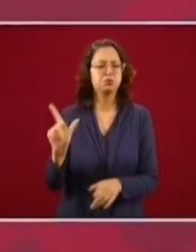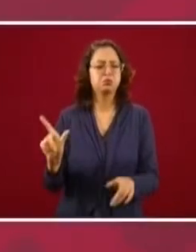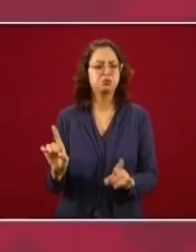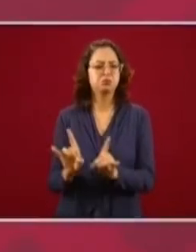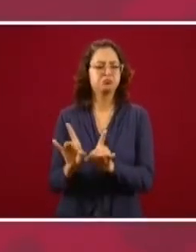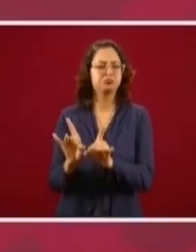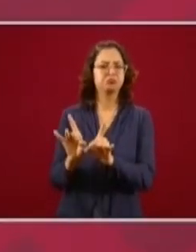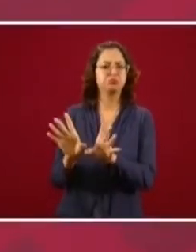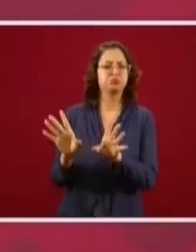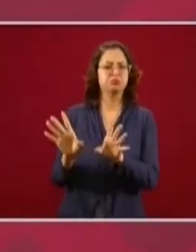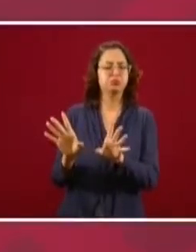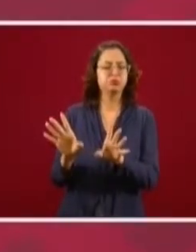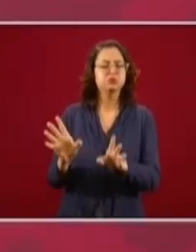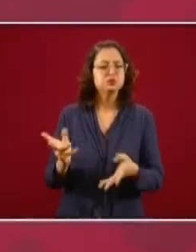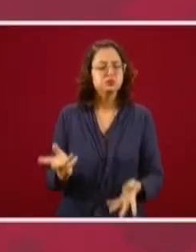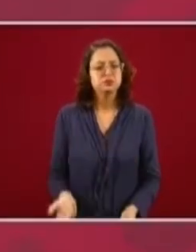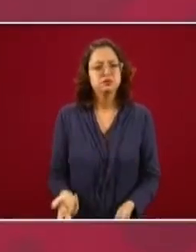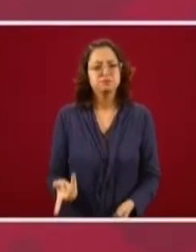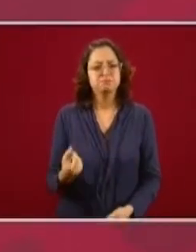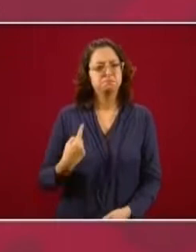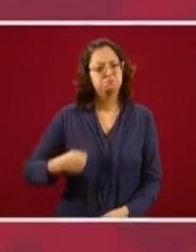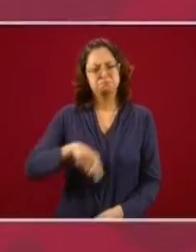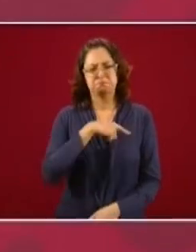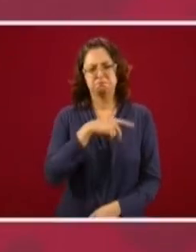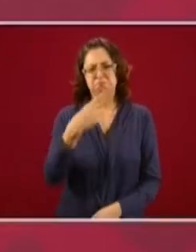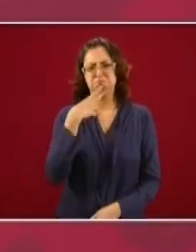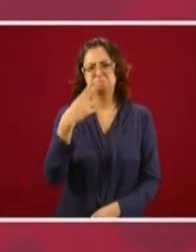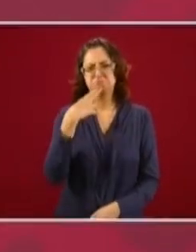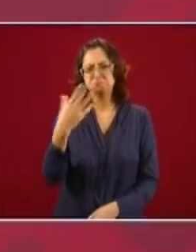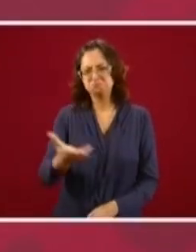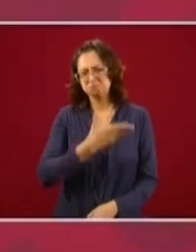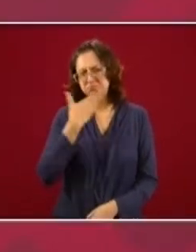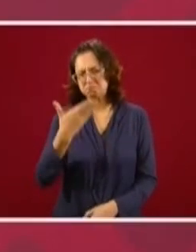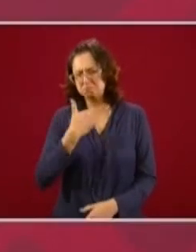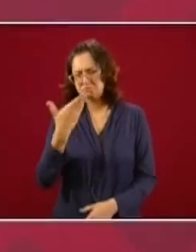gobierno respeta los derechos humanos de las personas. Eso no